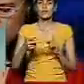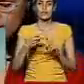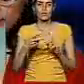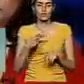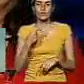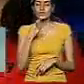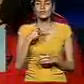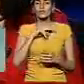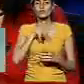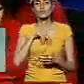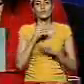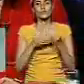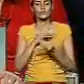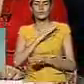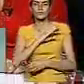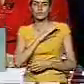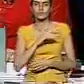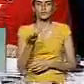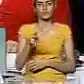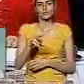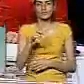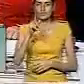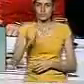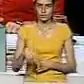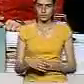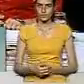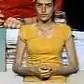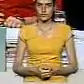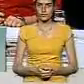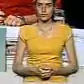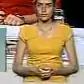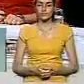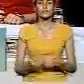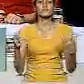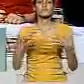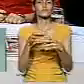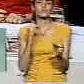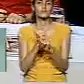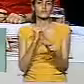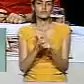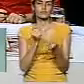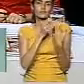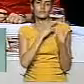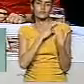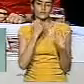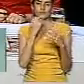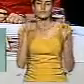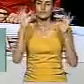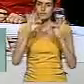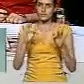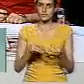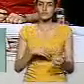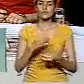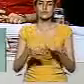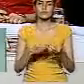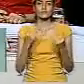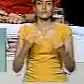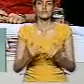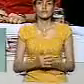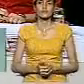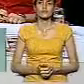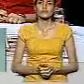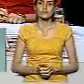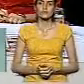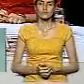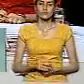vamos a sostener en la Comisión Mixta también las reuniones de trabajo correspondientes a la metodología que estamos implementando. Freddy,